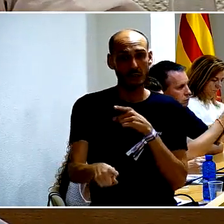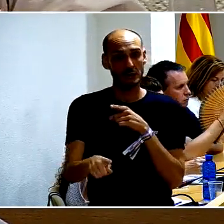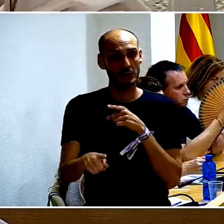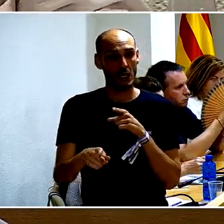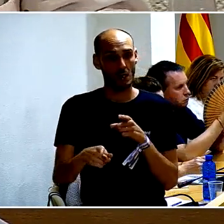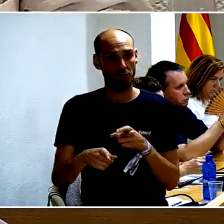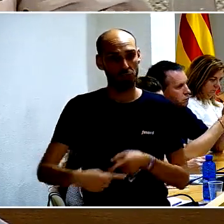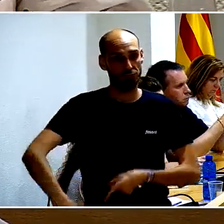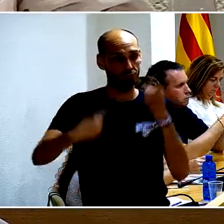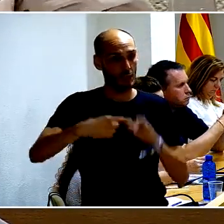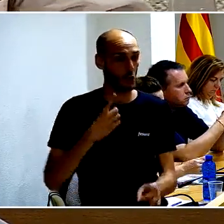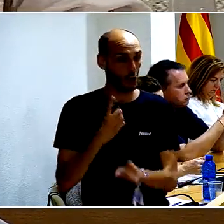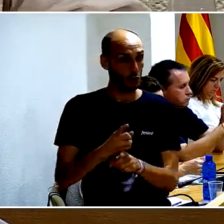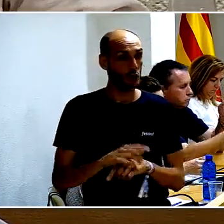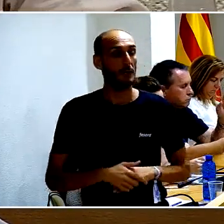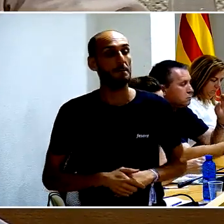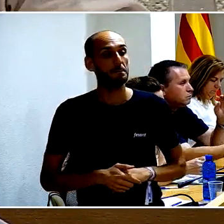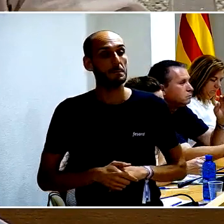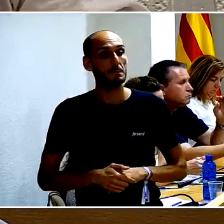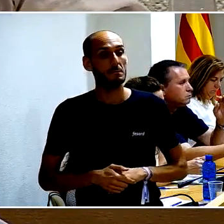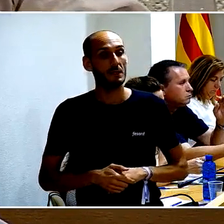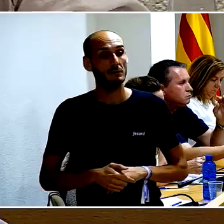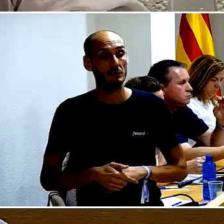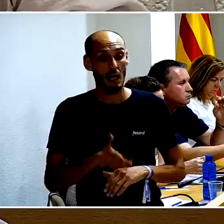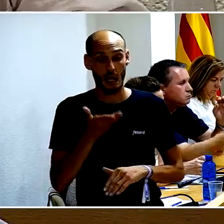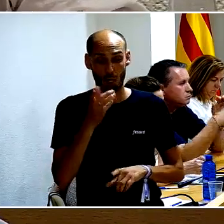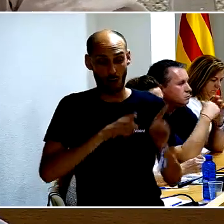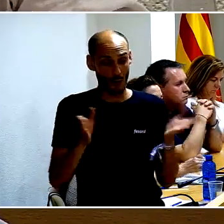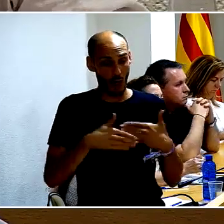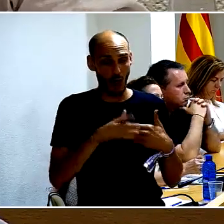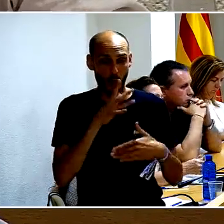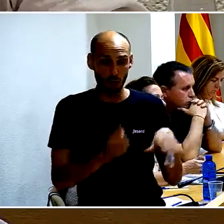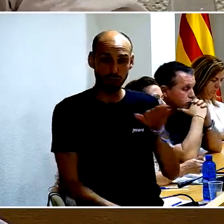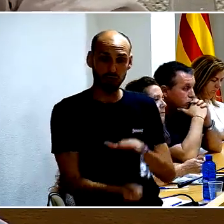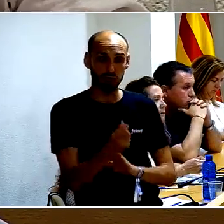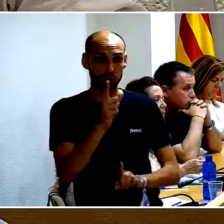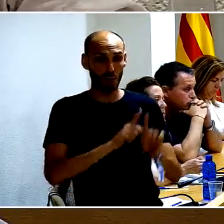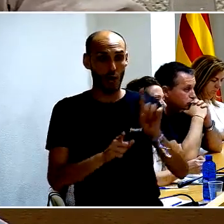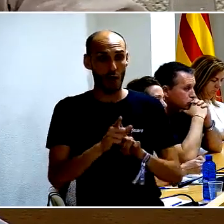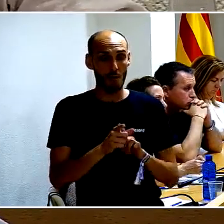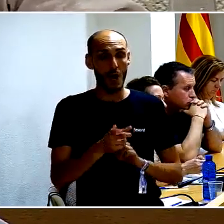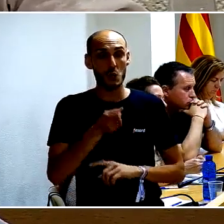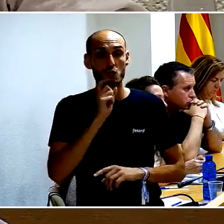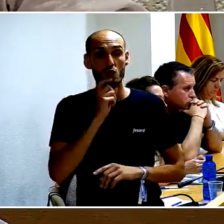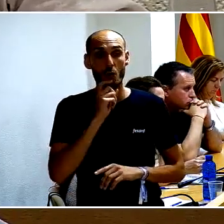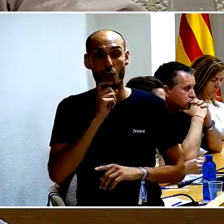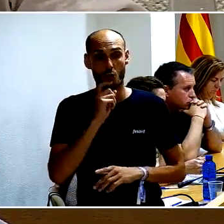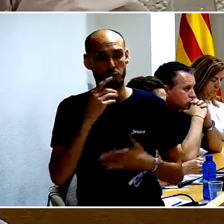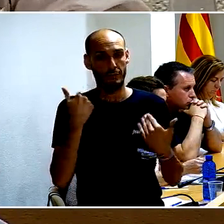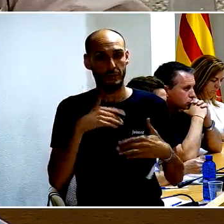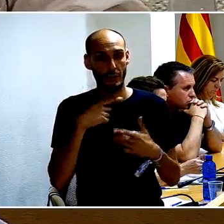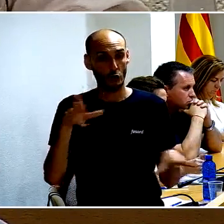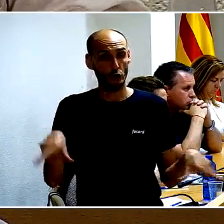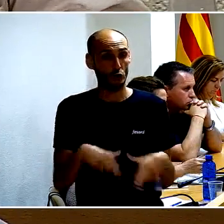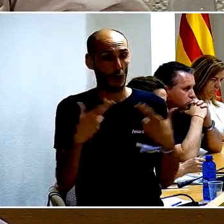pasado. Han creado un problema donde no lo había y lo están alimentando, creando la mayor alarma social que se recuerda desde